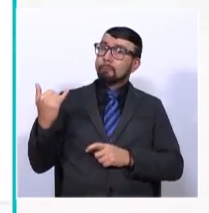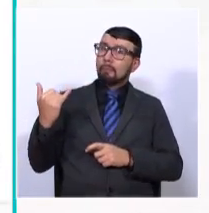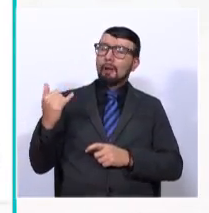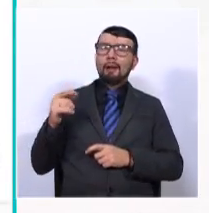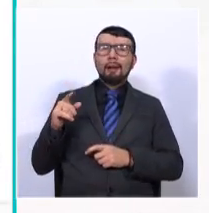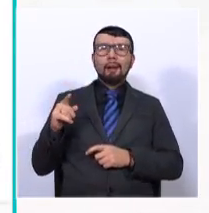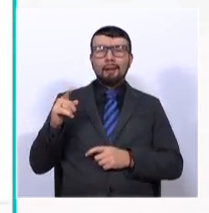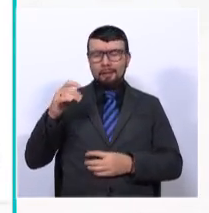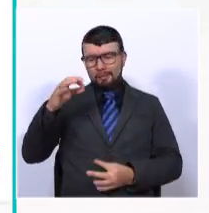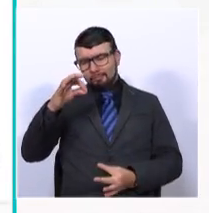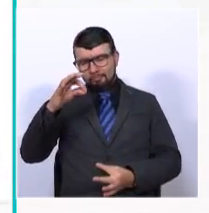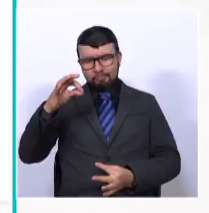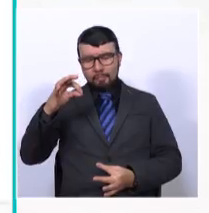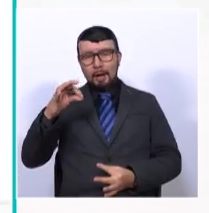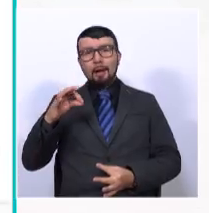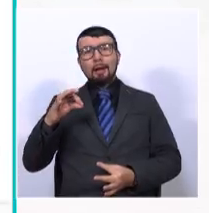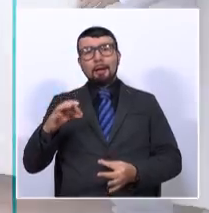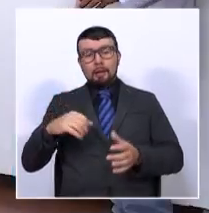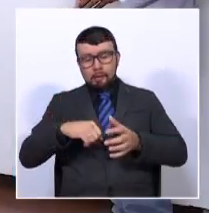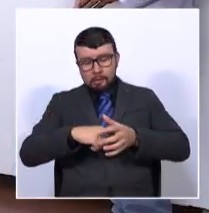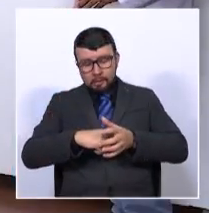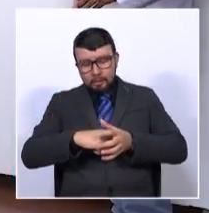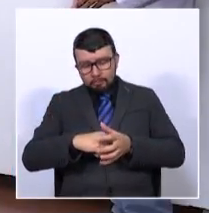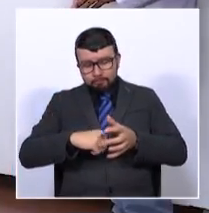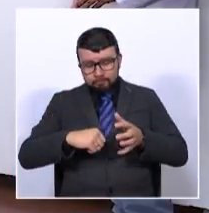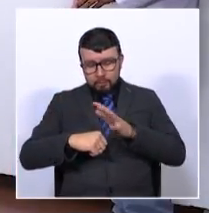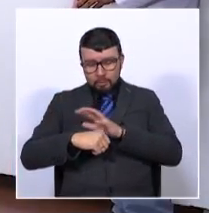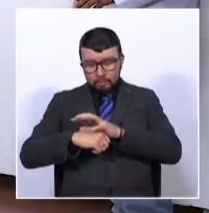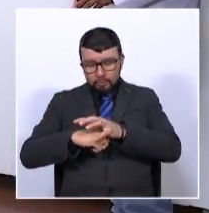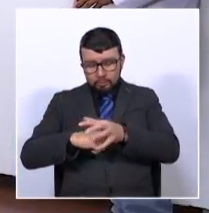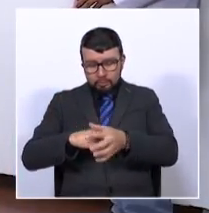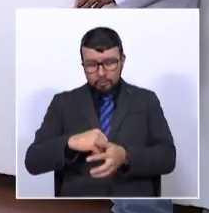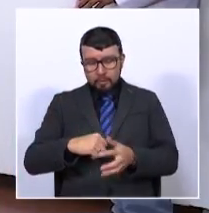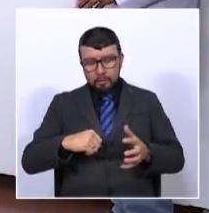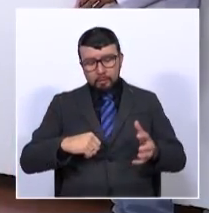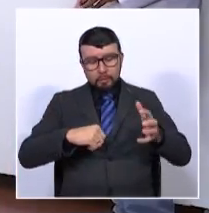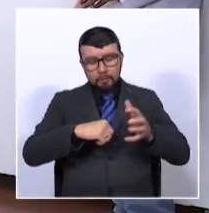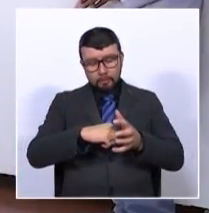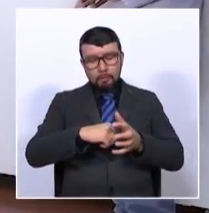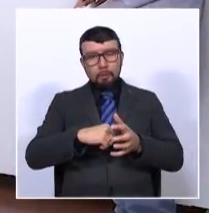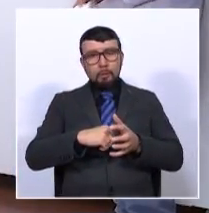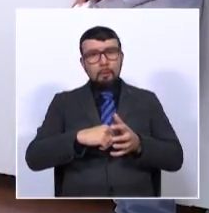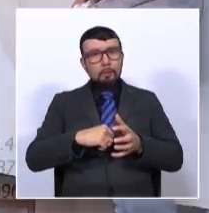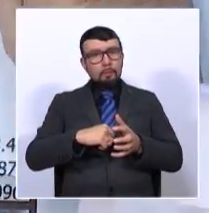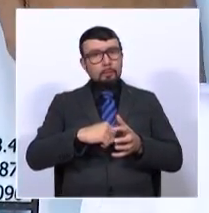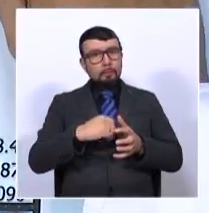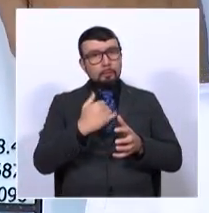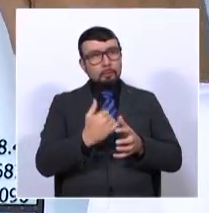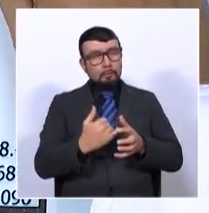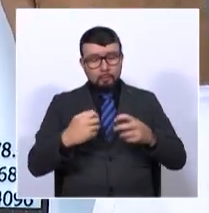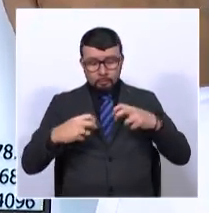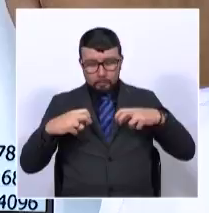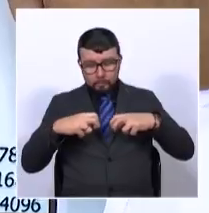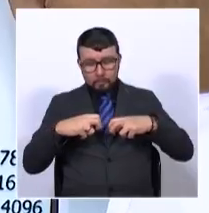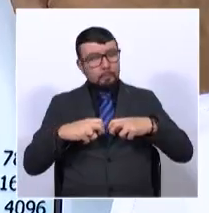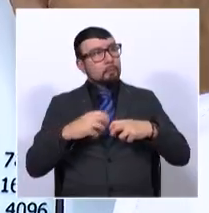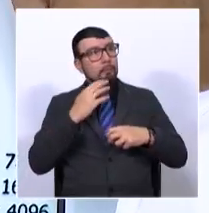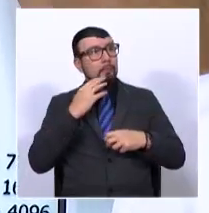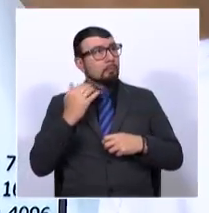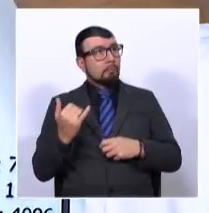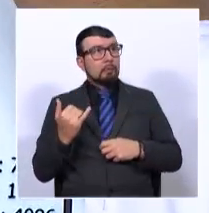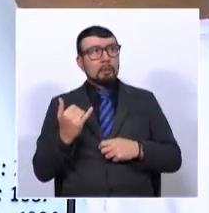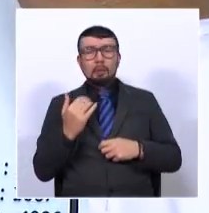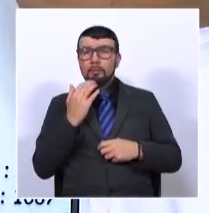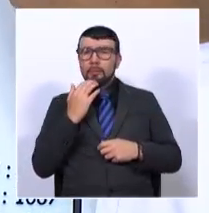decir, ese espacio que hay entre ese hueso y el otro, vuelvo repito, llámese